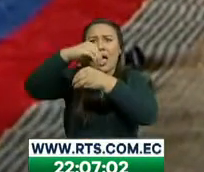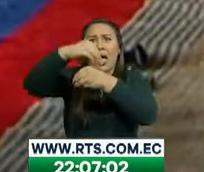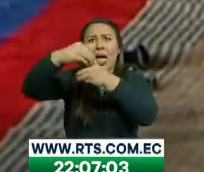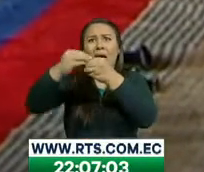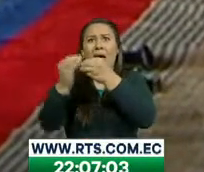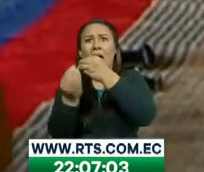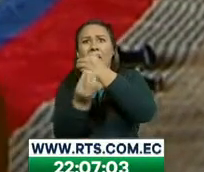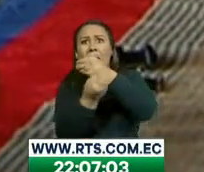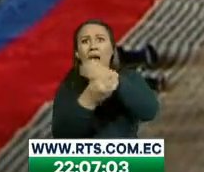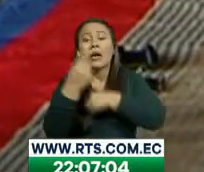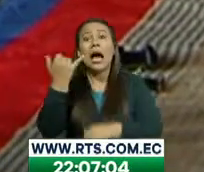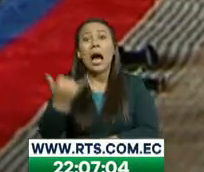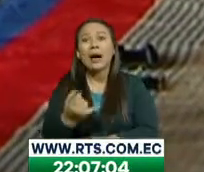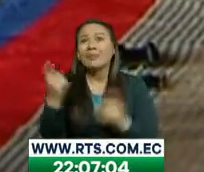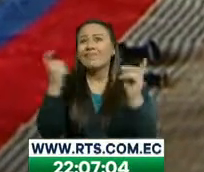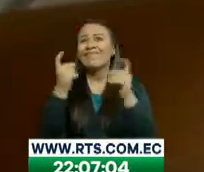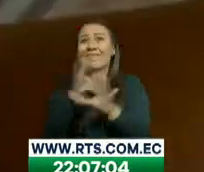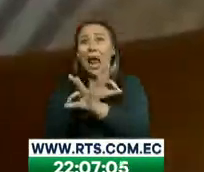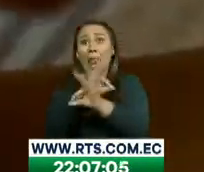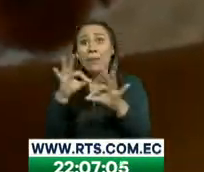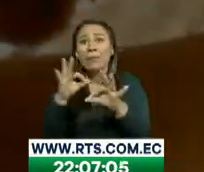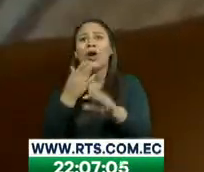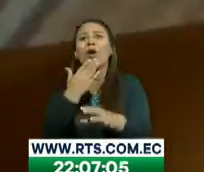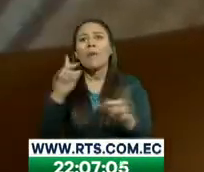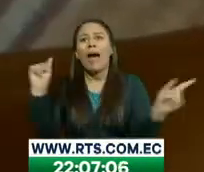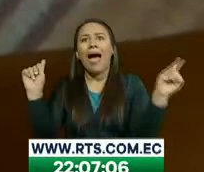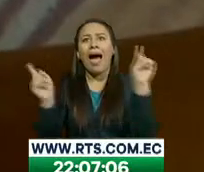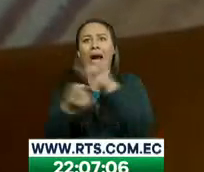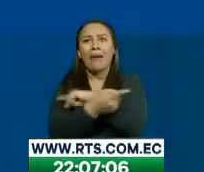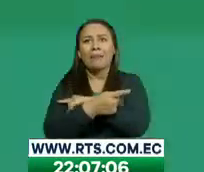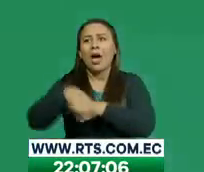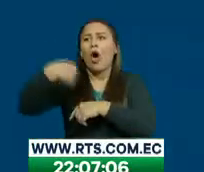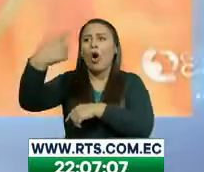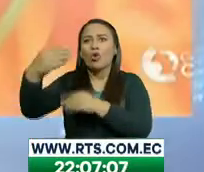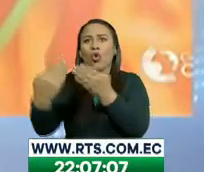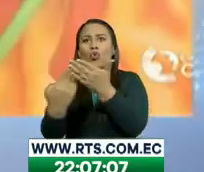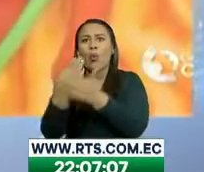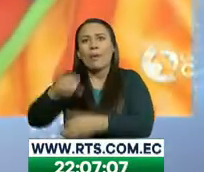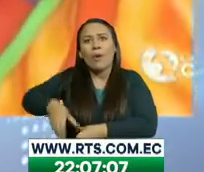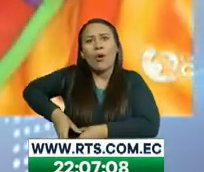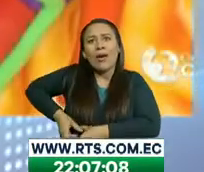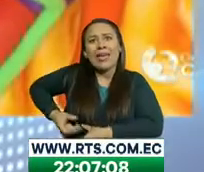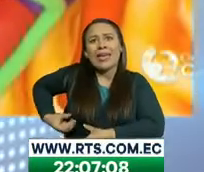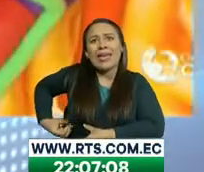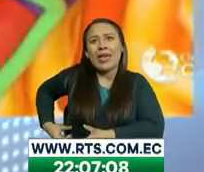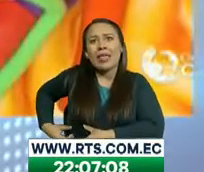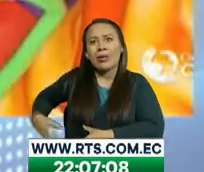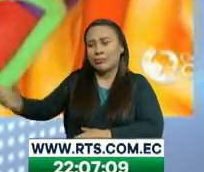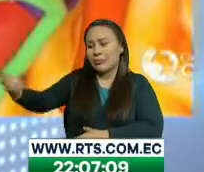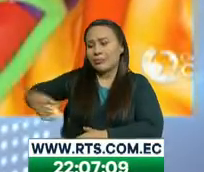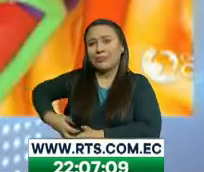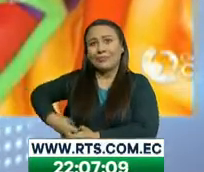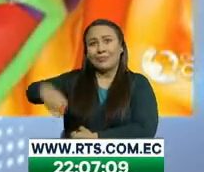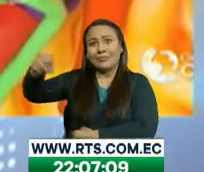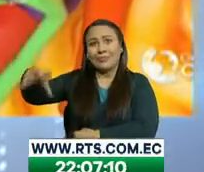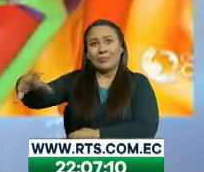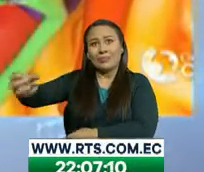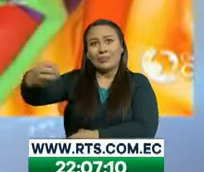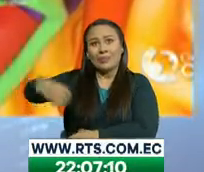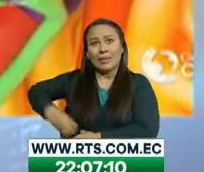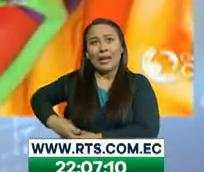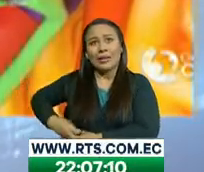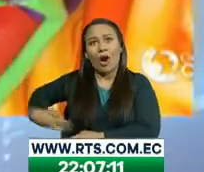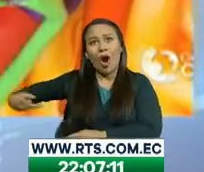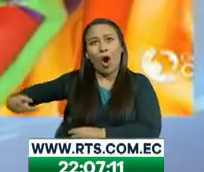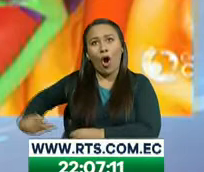Para poder salvar su vida, él necesita un trasplante de hígado. Le van a sacar el tumor que tiene, o sea, con hígado de todo, todo el hígado sale, y